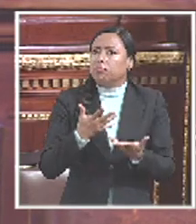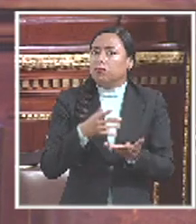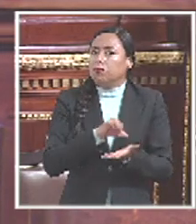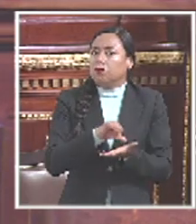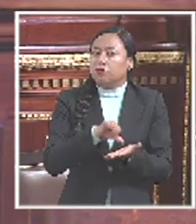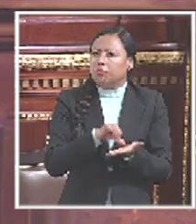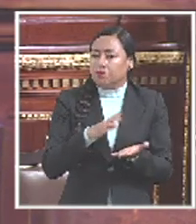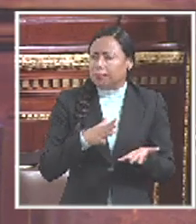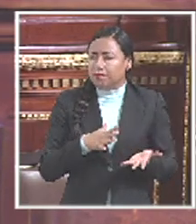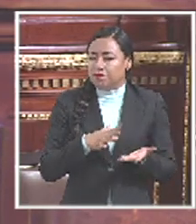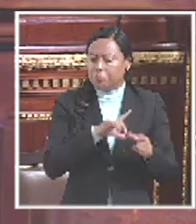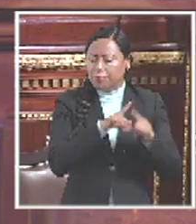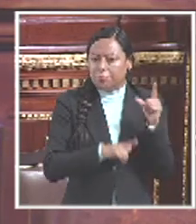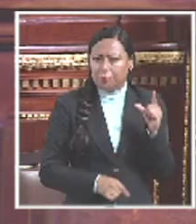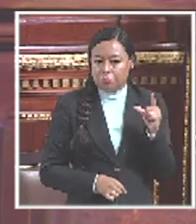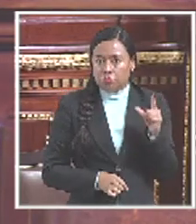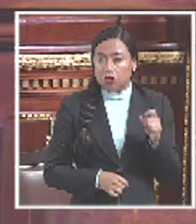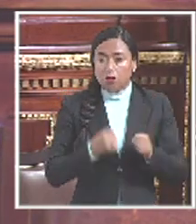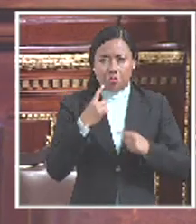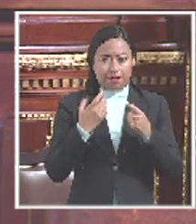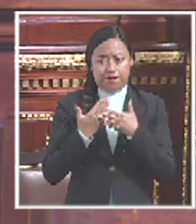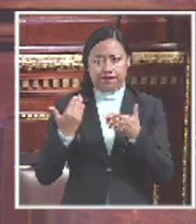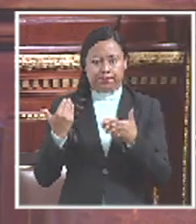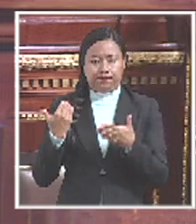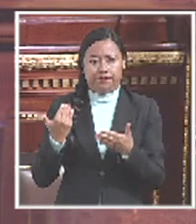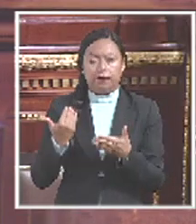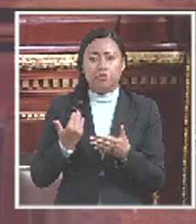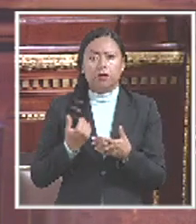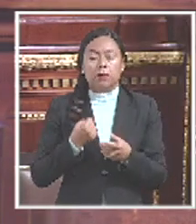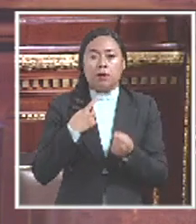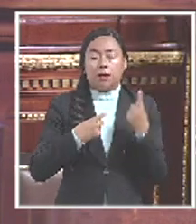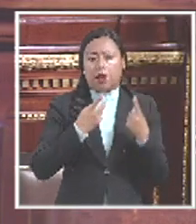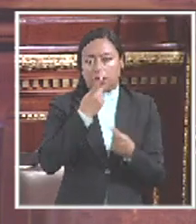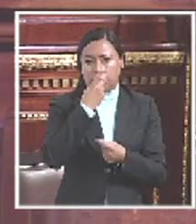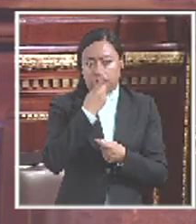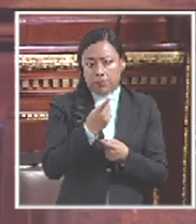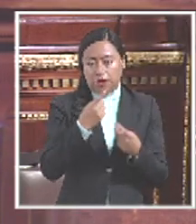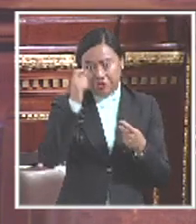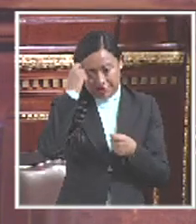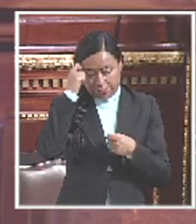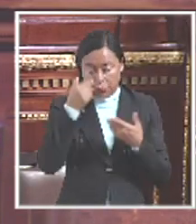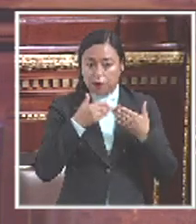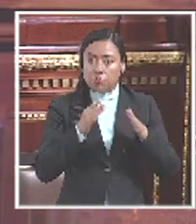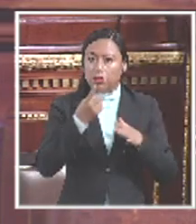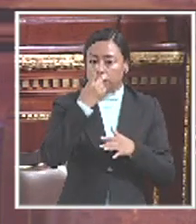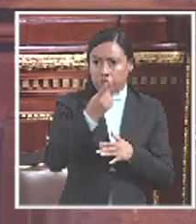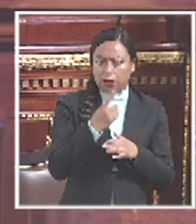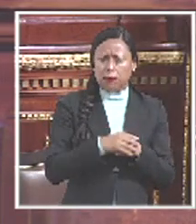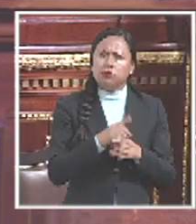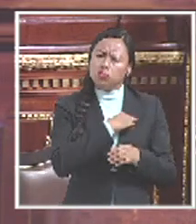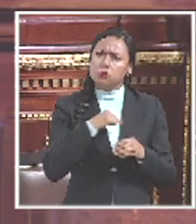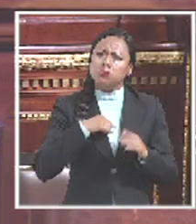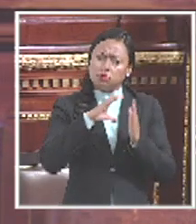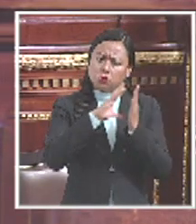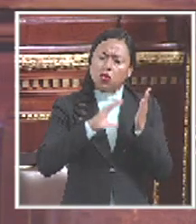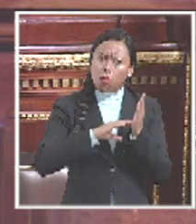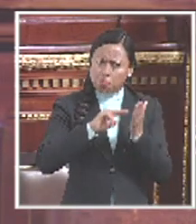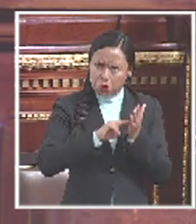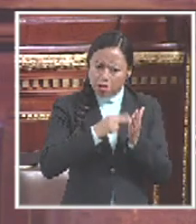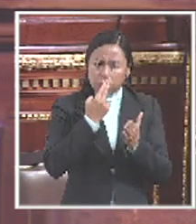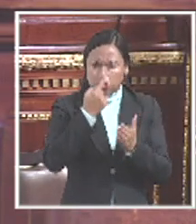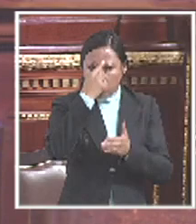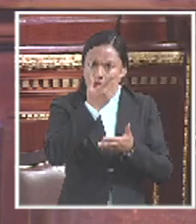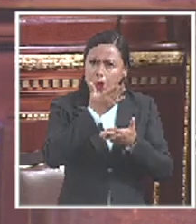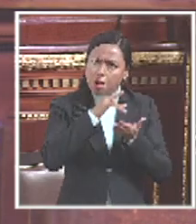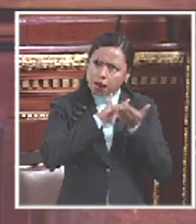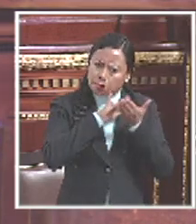los servidores públicos comentaron que ya firmaron un convenio de colaboración el año pasado. ¿Cuál